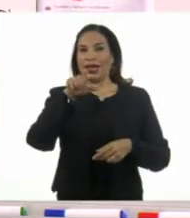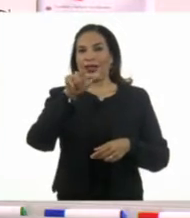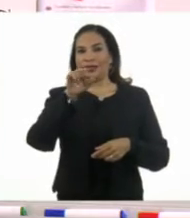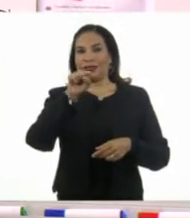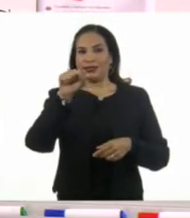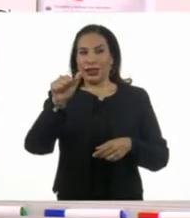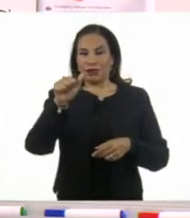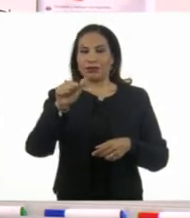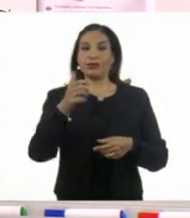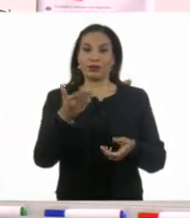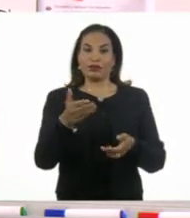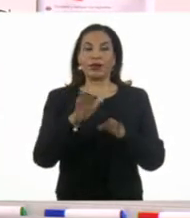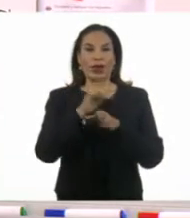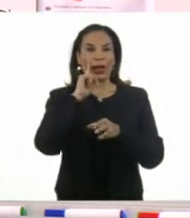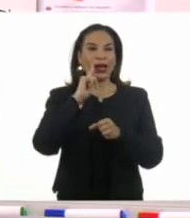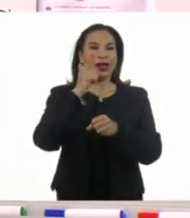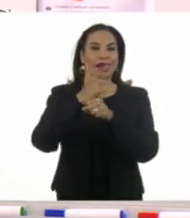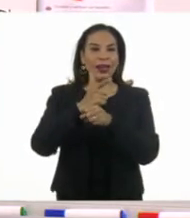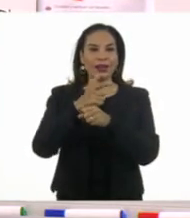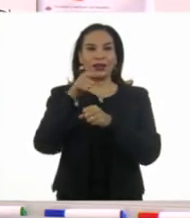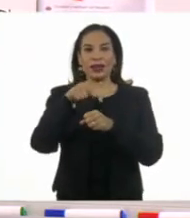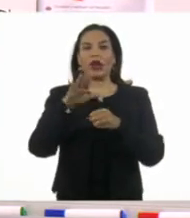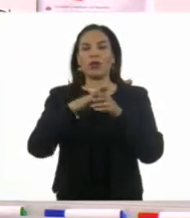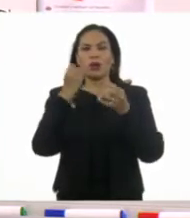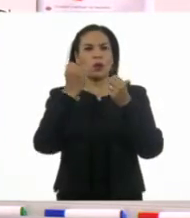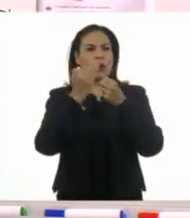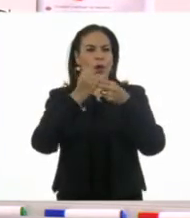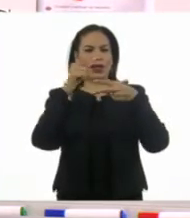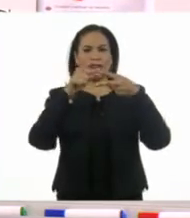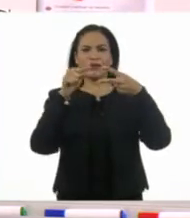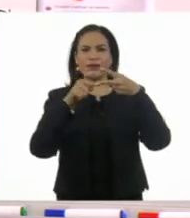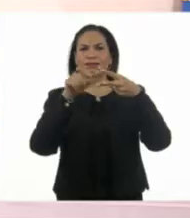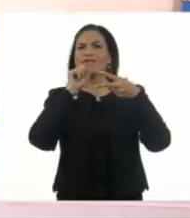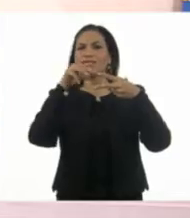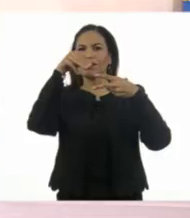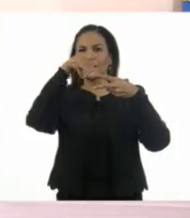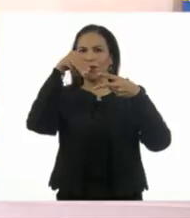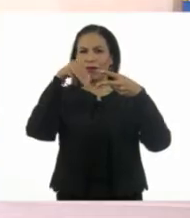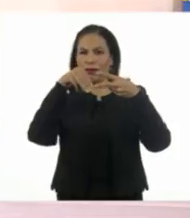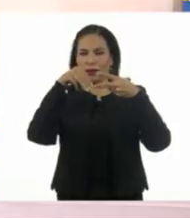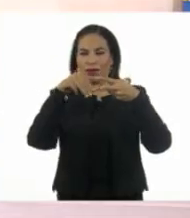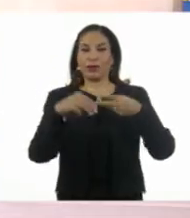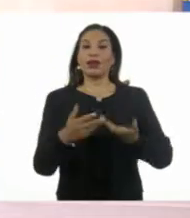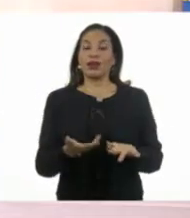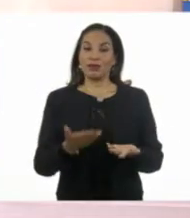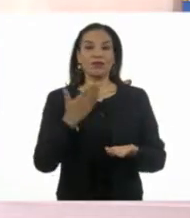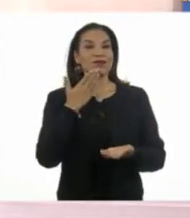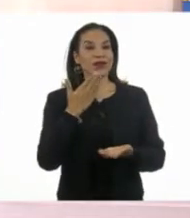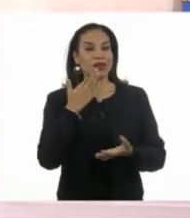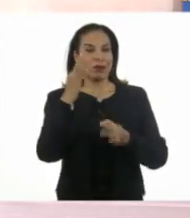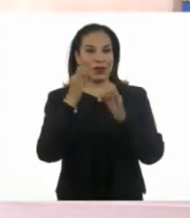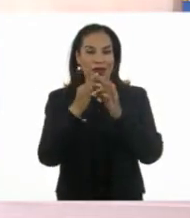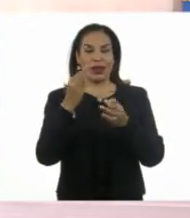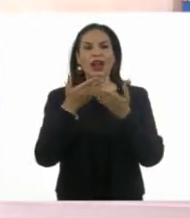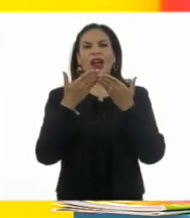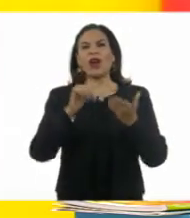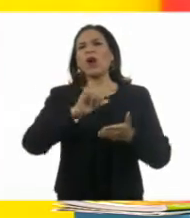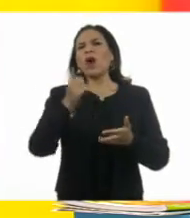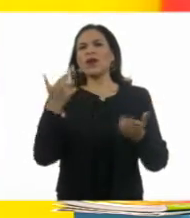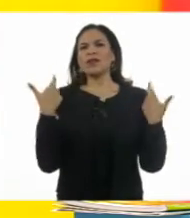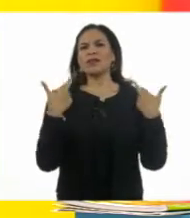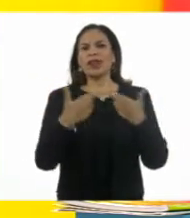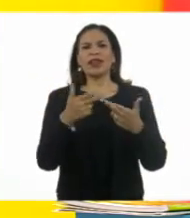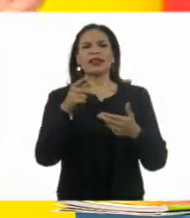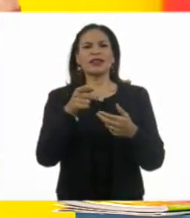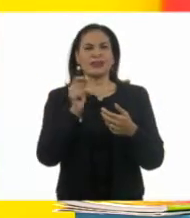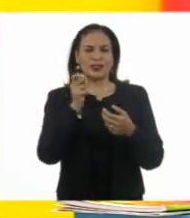Y entonces, aquí identificamos que inician igual. ¿Sí? Perfecto. Seguimos. Y fíjese que tenemos otra maestra